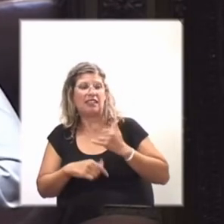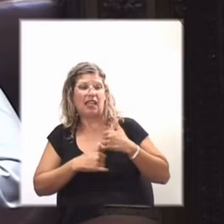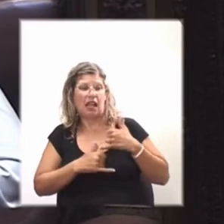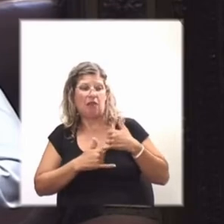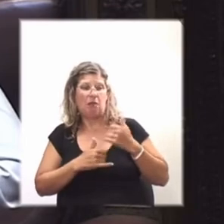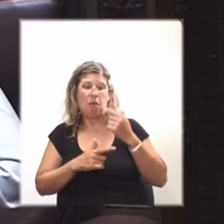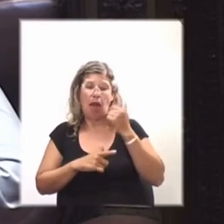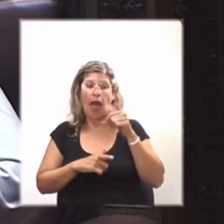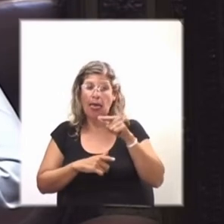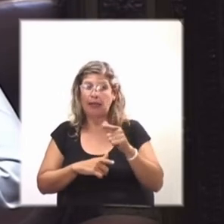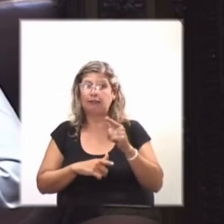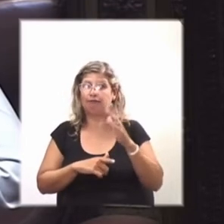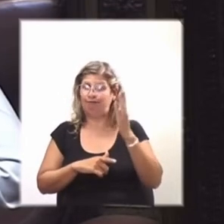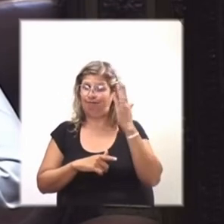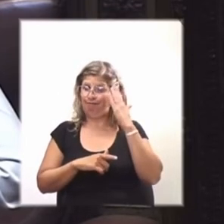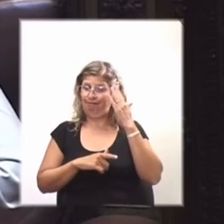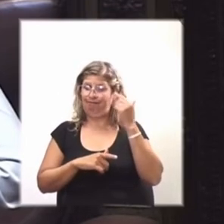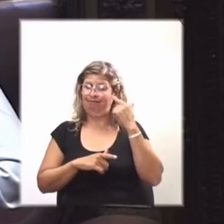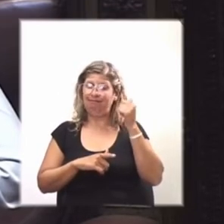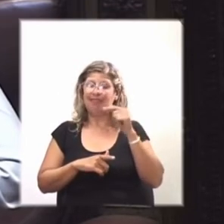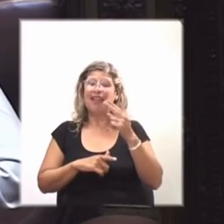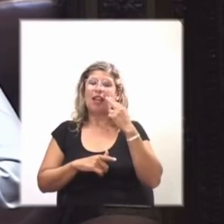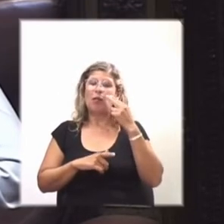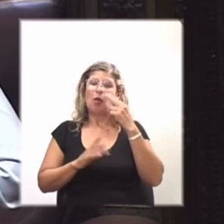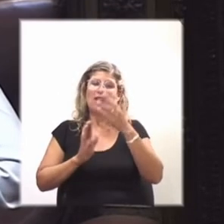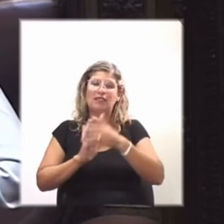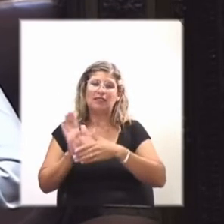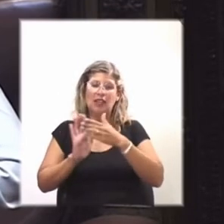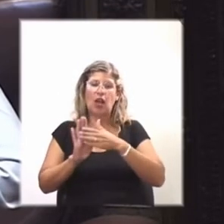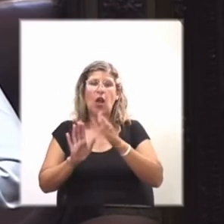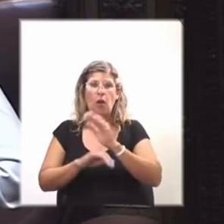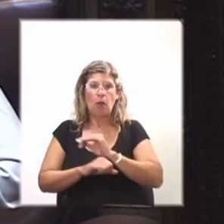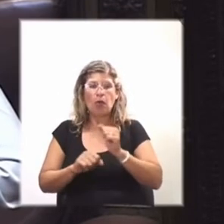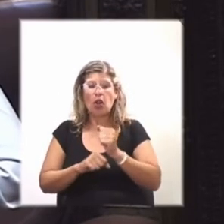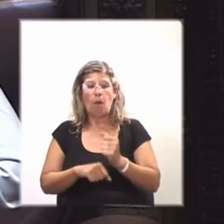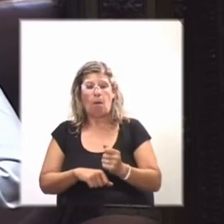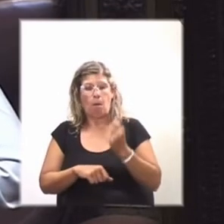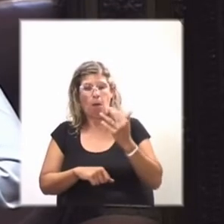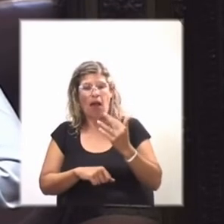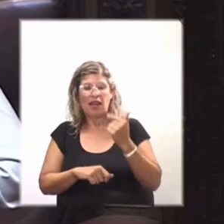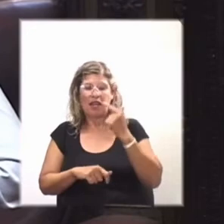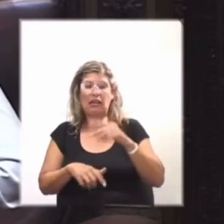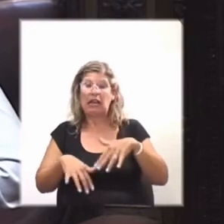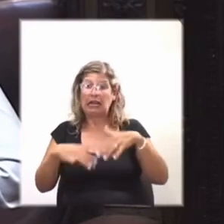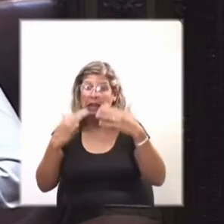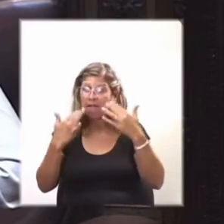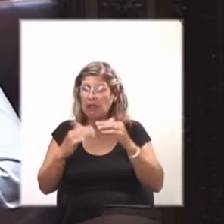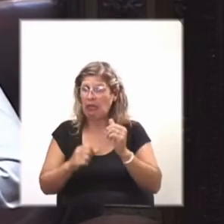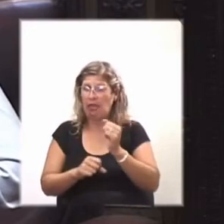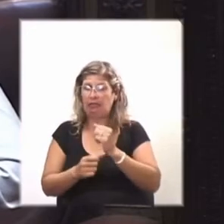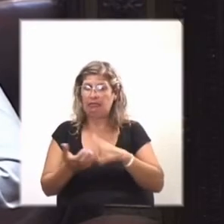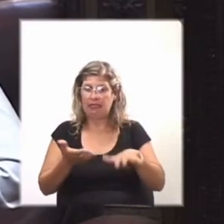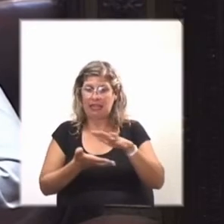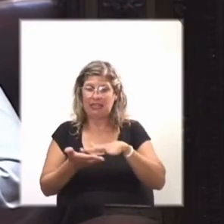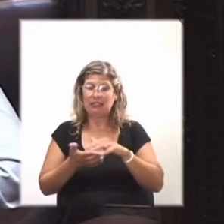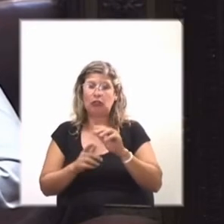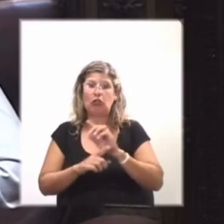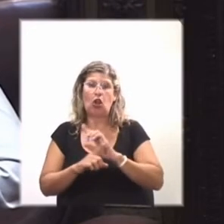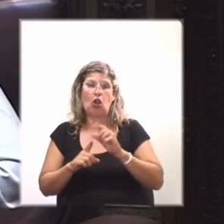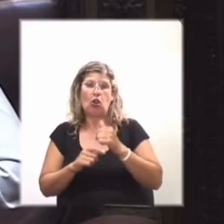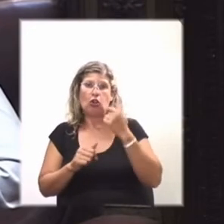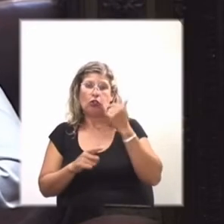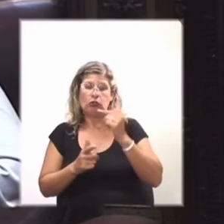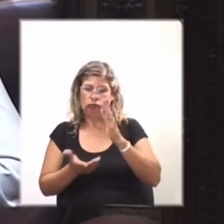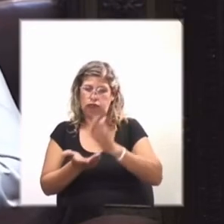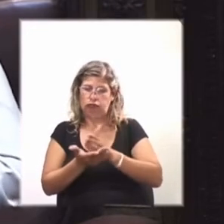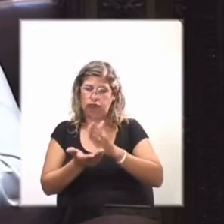plena conciencia de la problemática nacional y pudieron valorar la gravedad de la situación, la que de no mediar una reacción firme